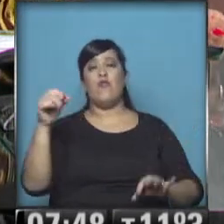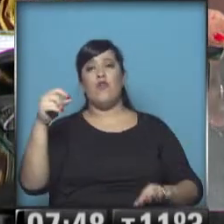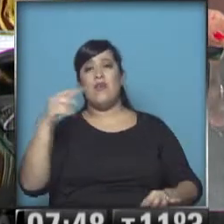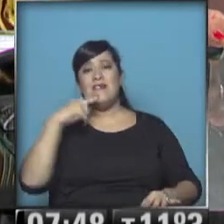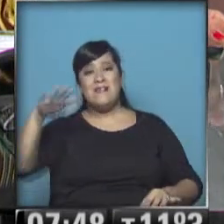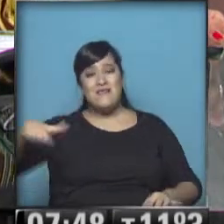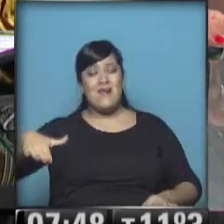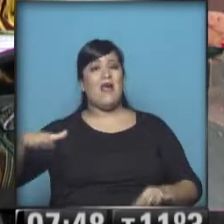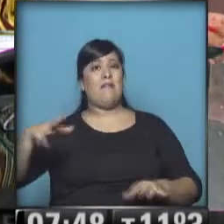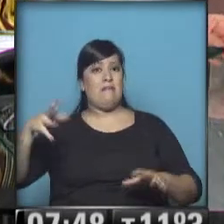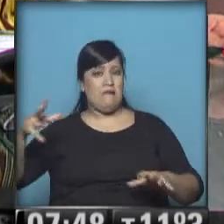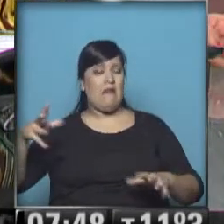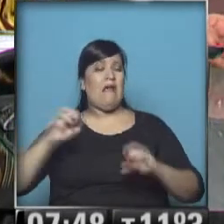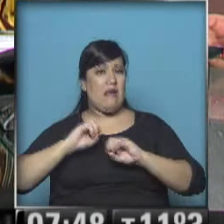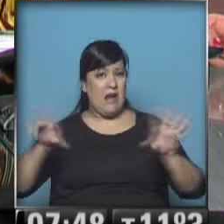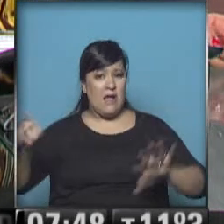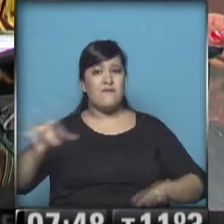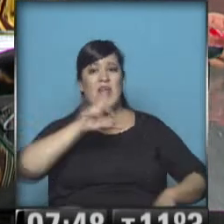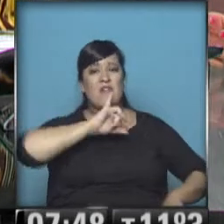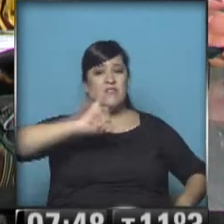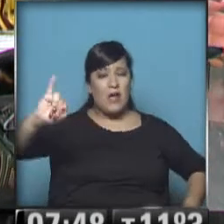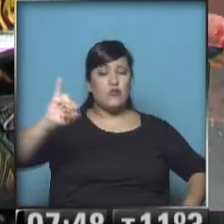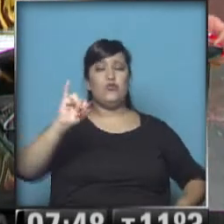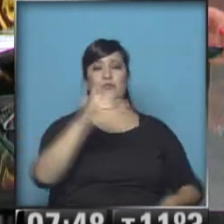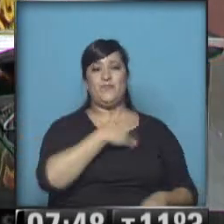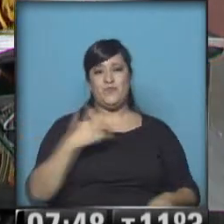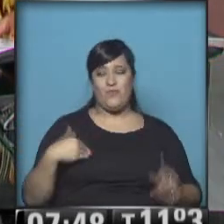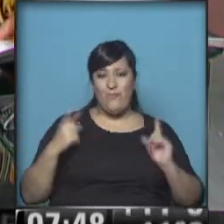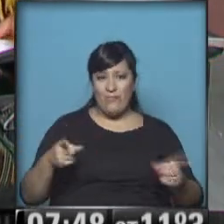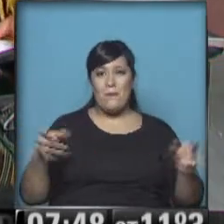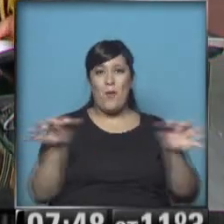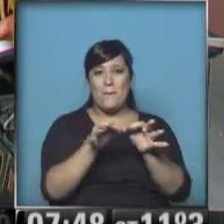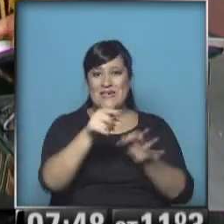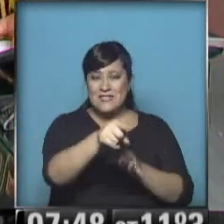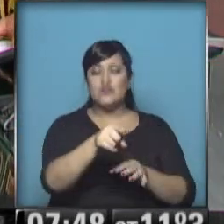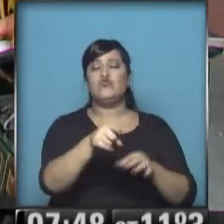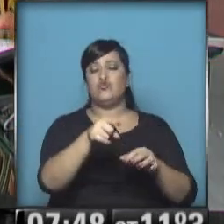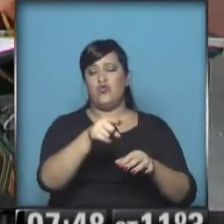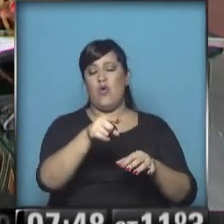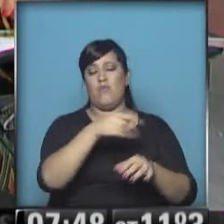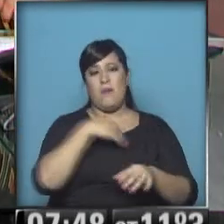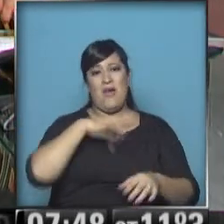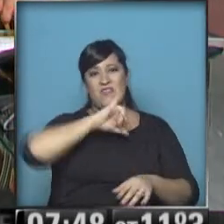el hombre se encuentra fuera de peligro. Recordemos, la denuncia la hizo la mamá de los menores, pero no llegó a tiempo.